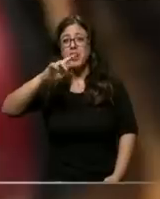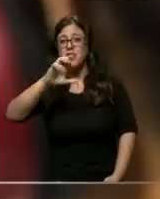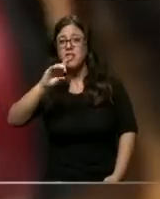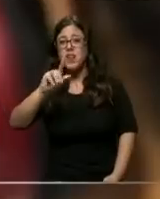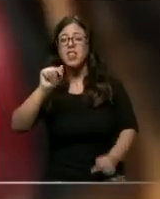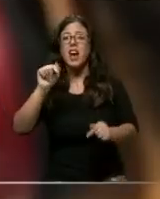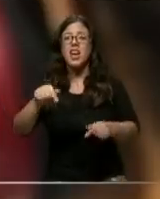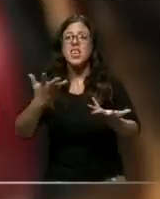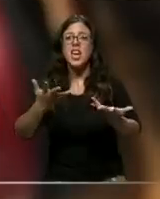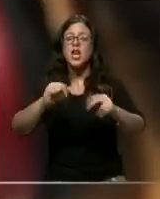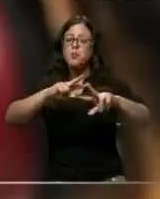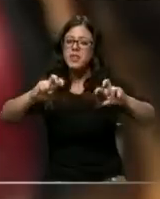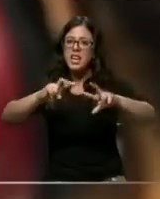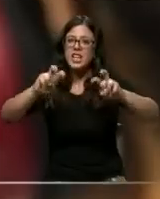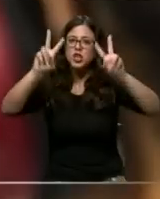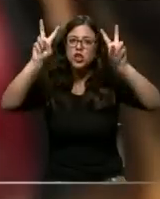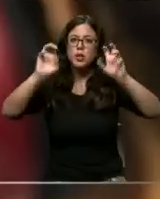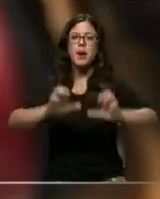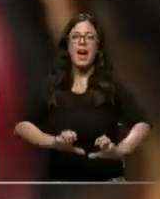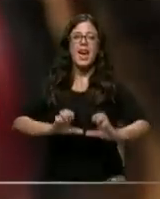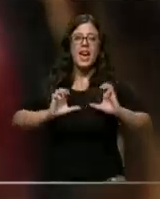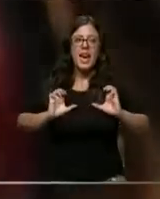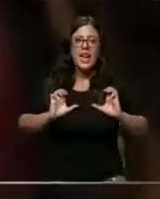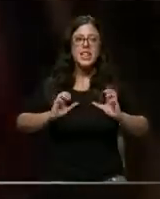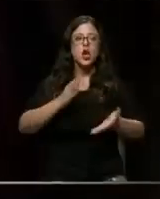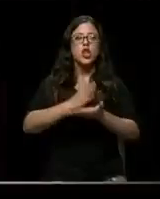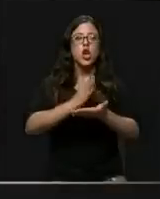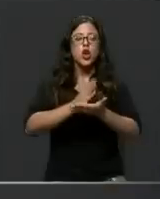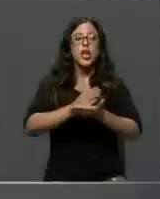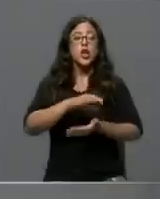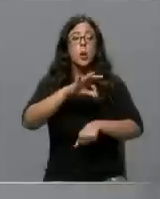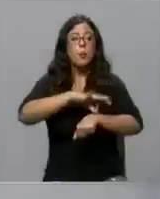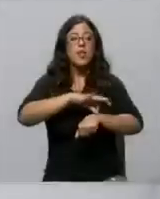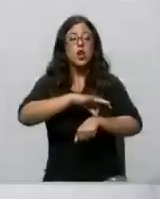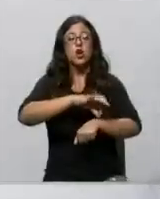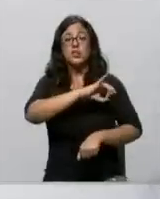del Colegio Médico de Chile y fueron expulsados de la orden.